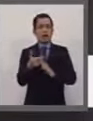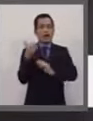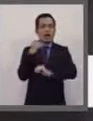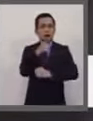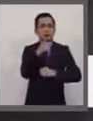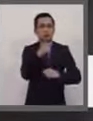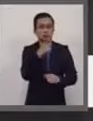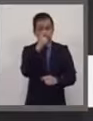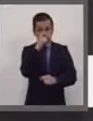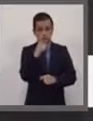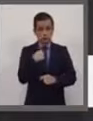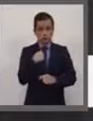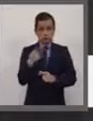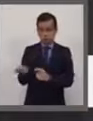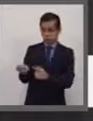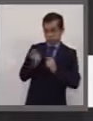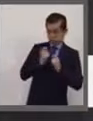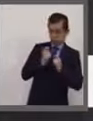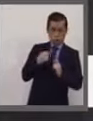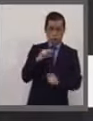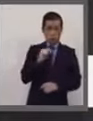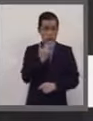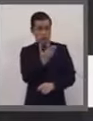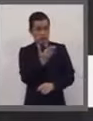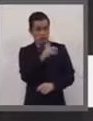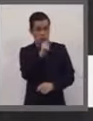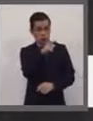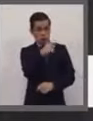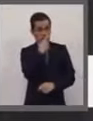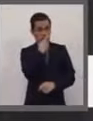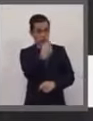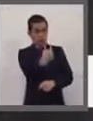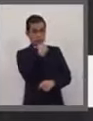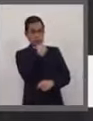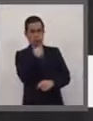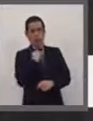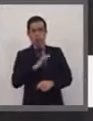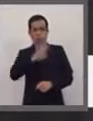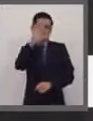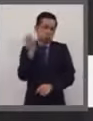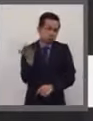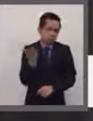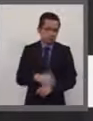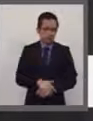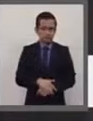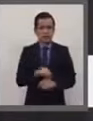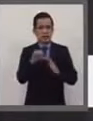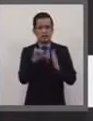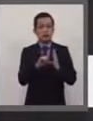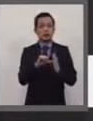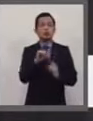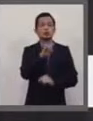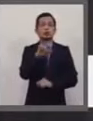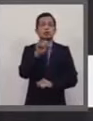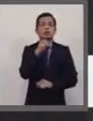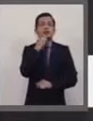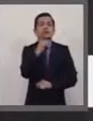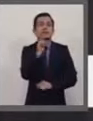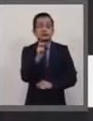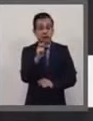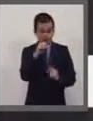me dio una alusión que yo no solicité, pero luego usted me aludió y participé. El artículo 120 dice muy claro que cuando hay una